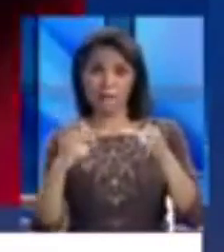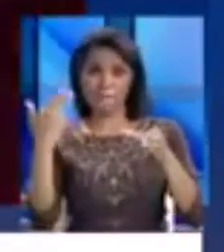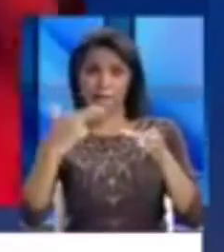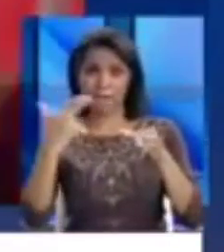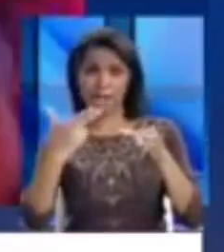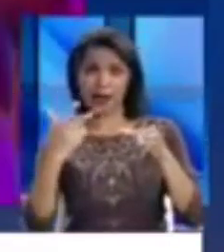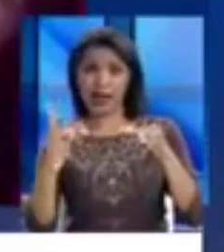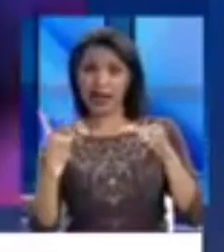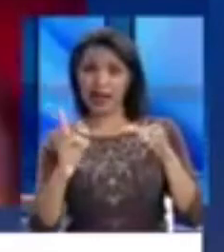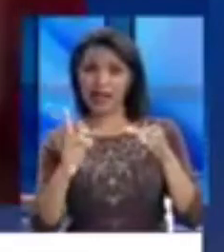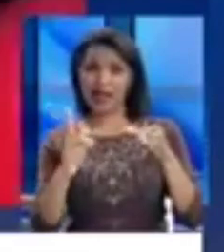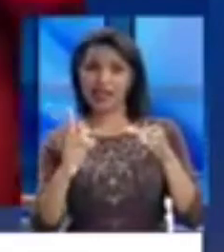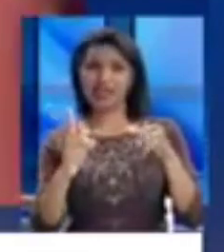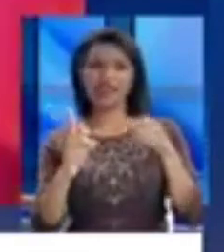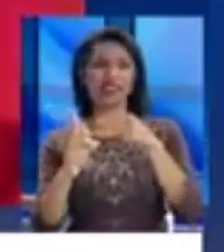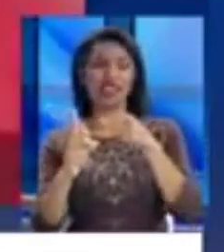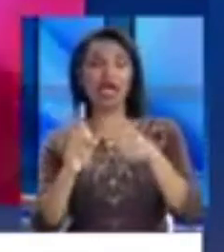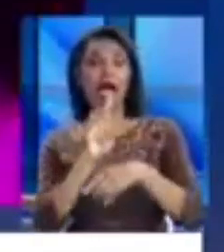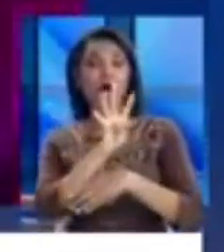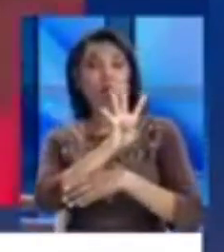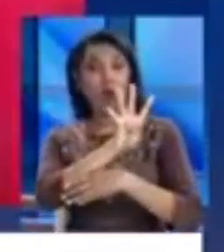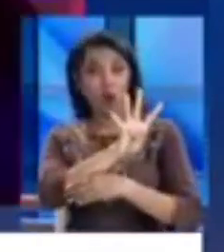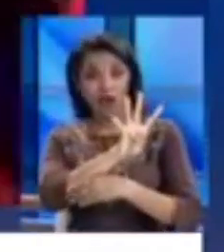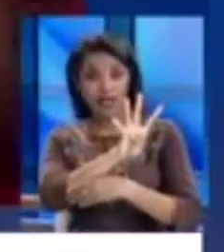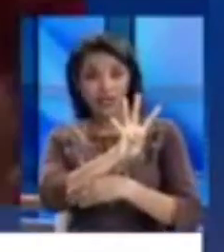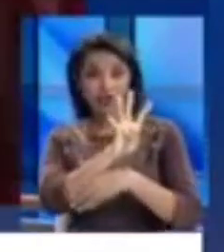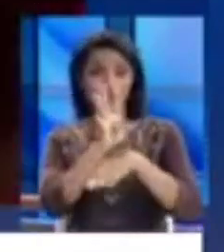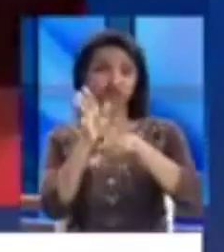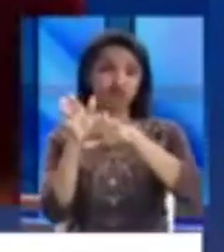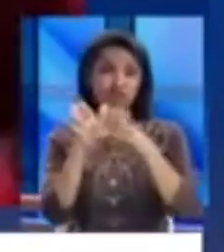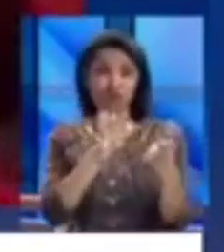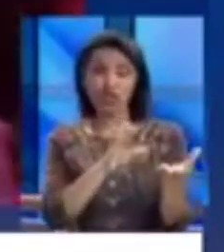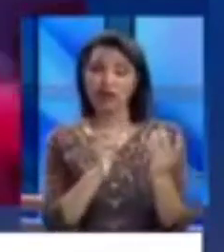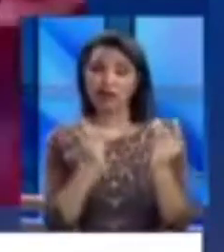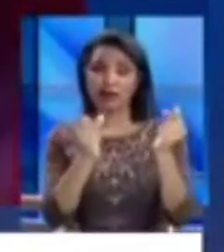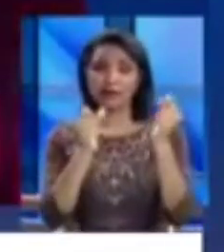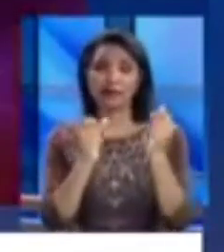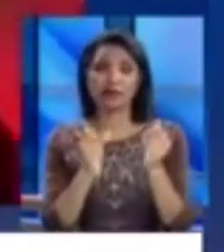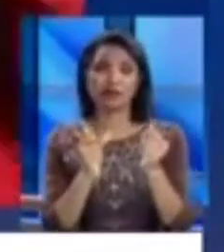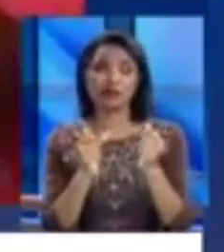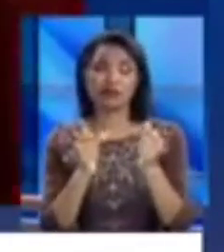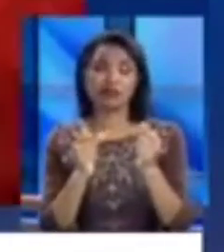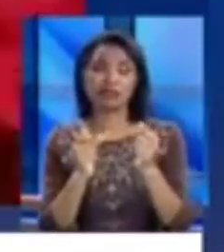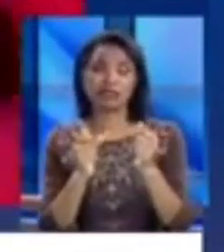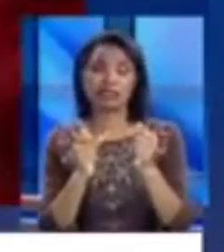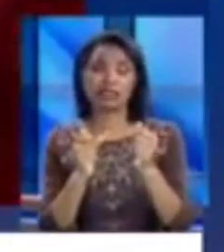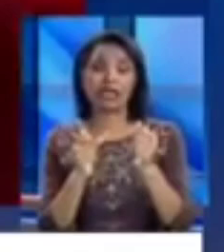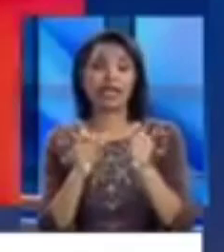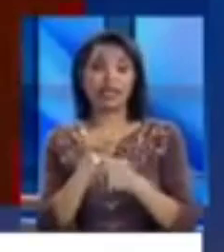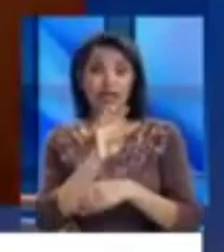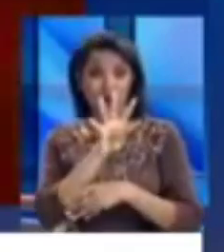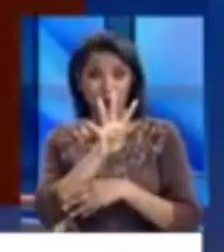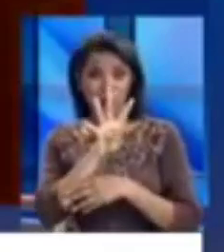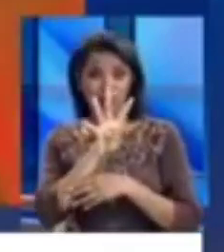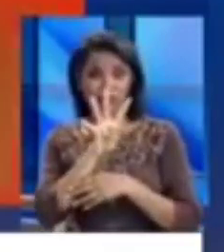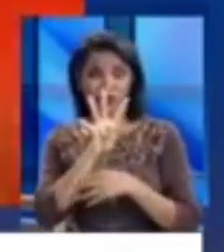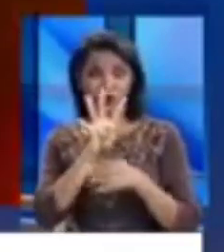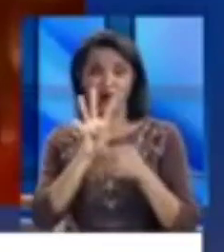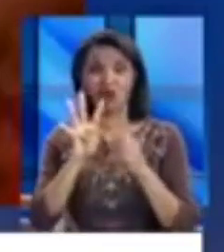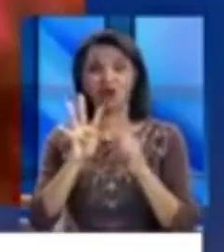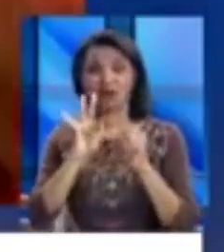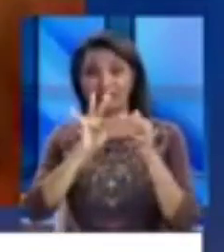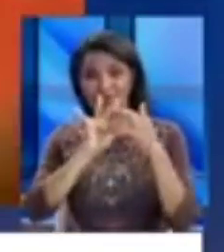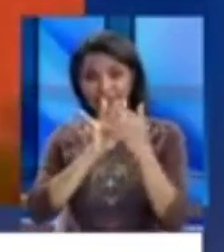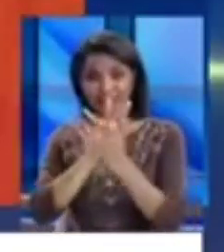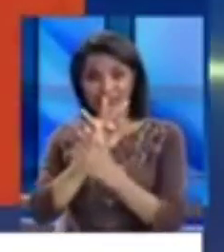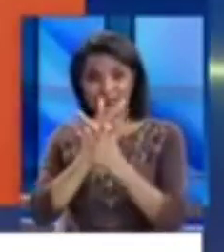y herir de muerte a cuatro personas, que tres de estas podemos establecer que tienen vinculación con un